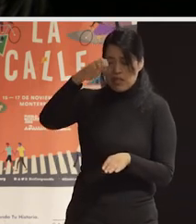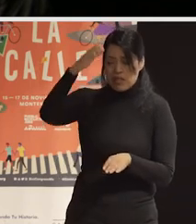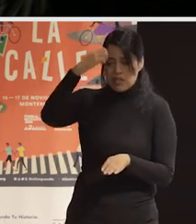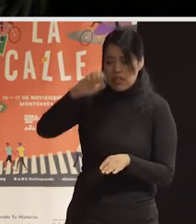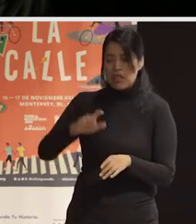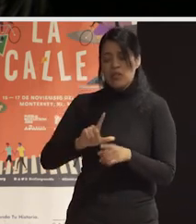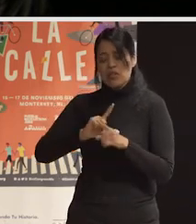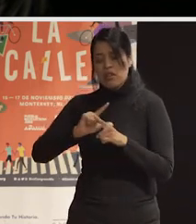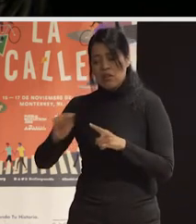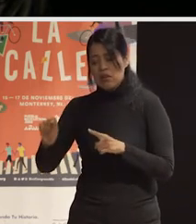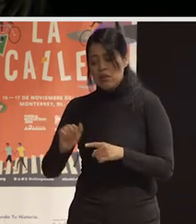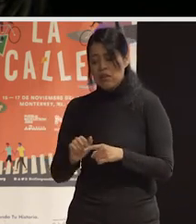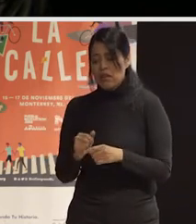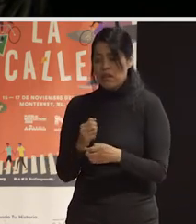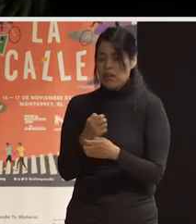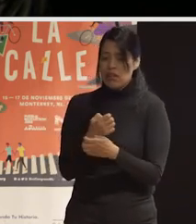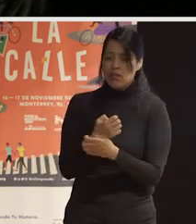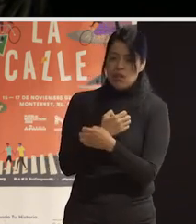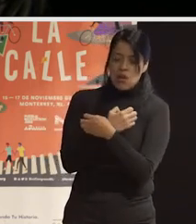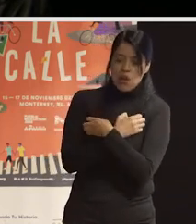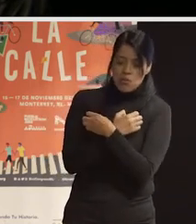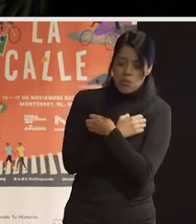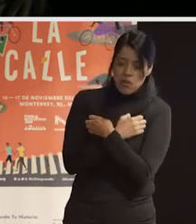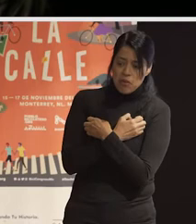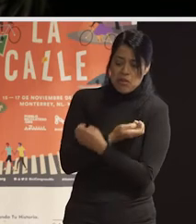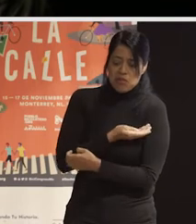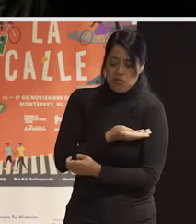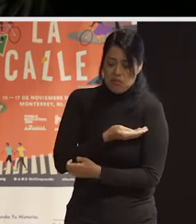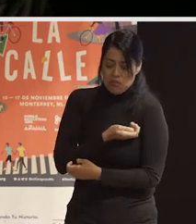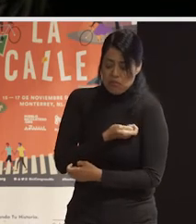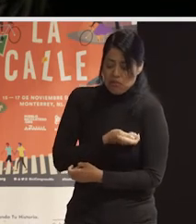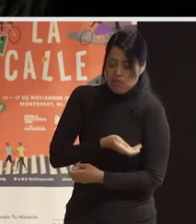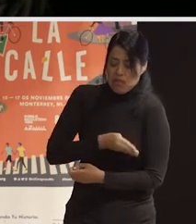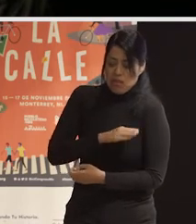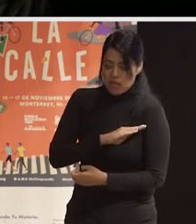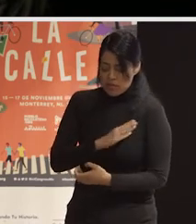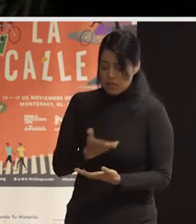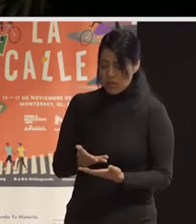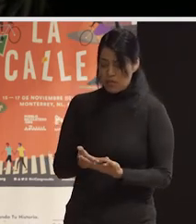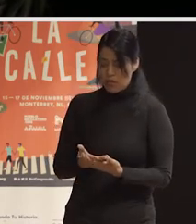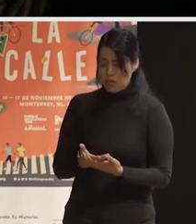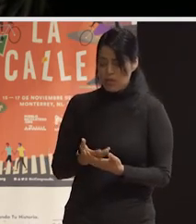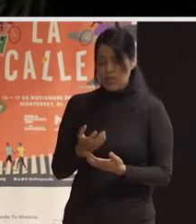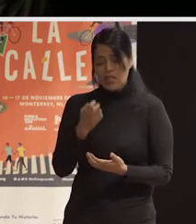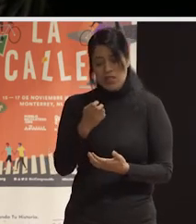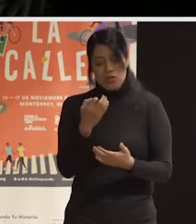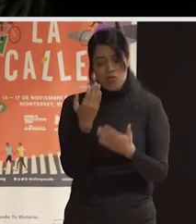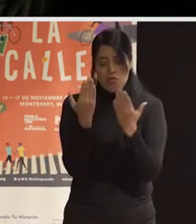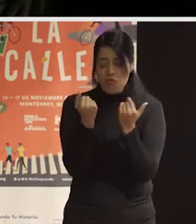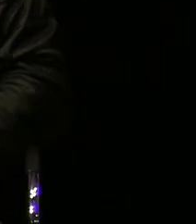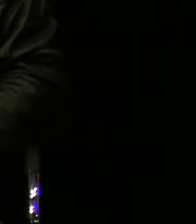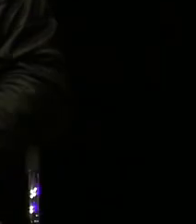vayan a reciben una educación occidental eso también es parte de la de la interculturalidad que no